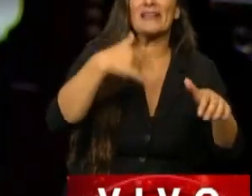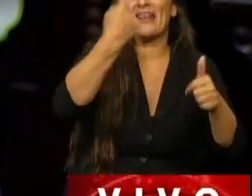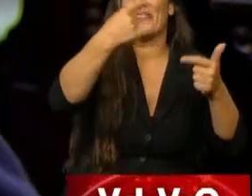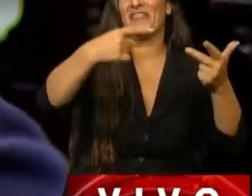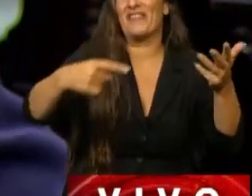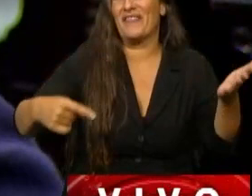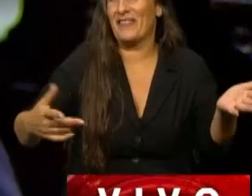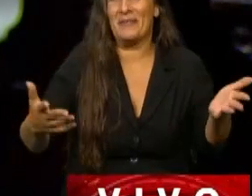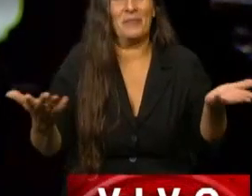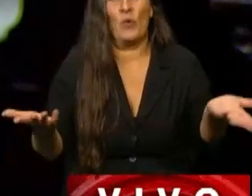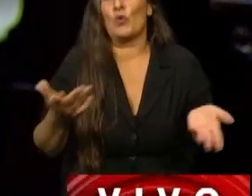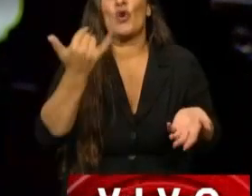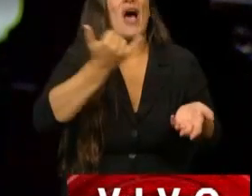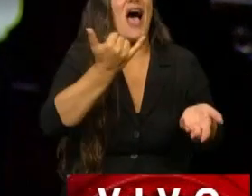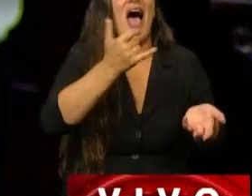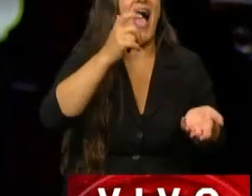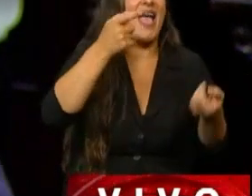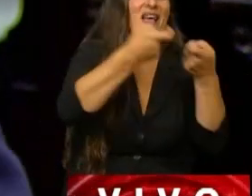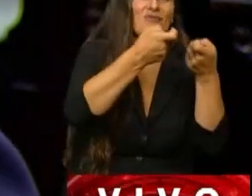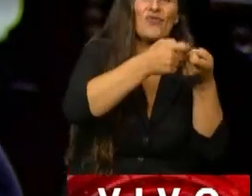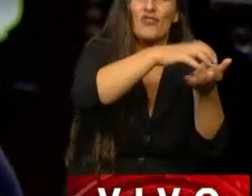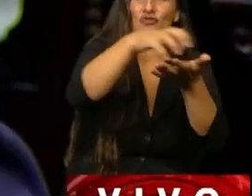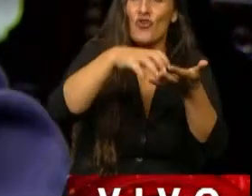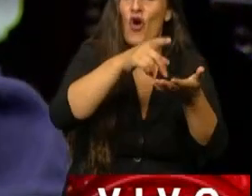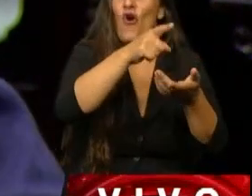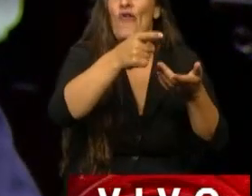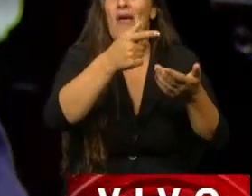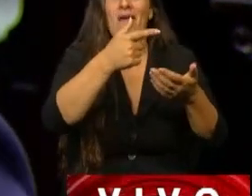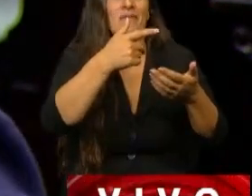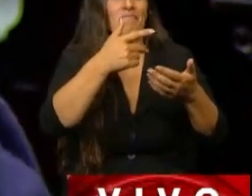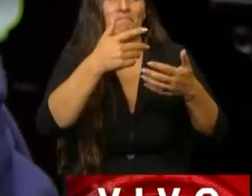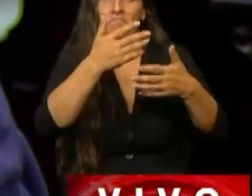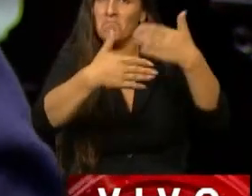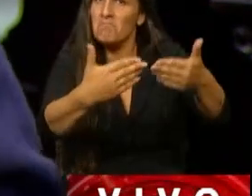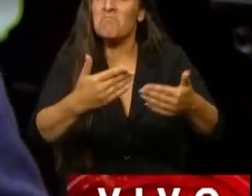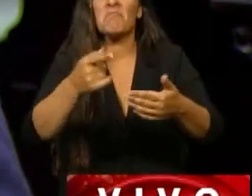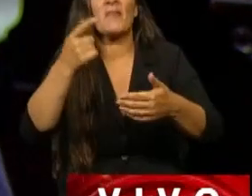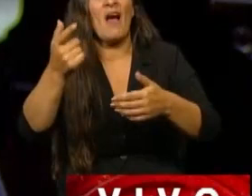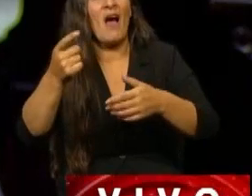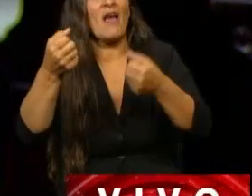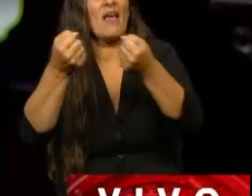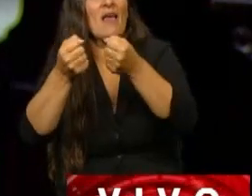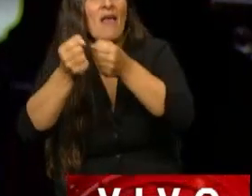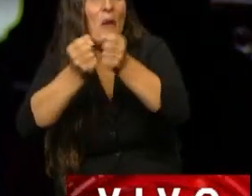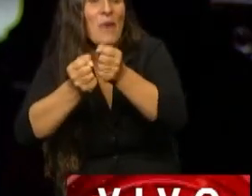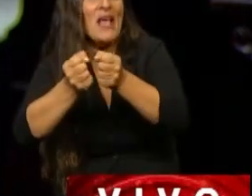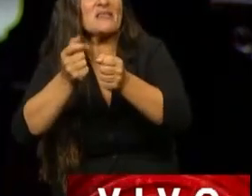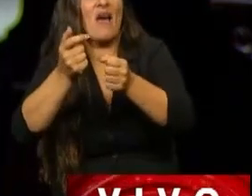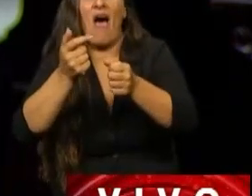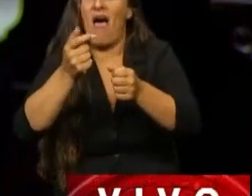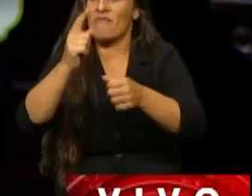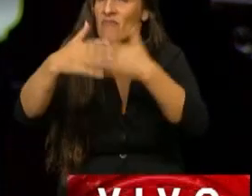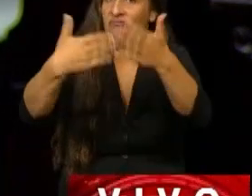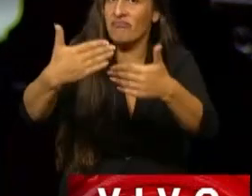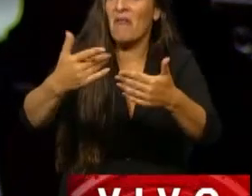que talentosamente gambetean la crisis social, hay empresas que milagrosamente acceden a la condición de unicornio, hay